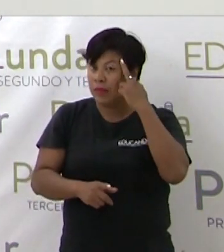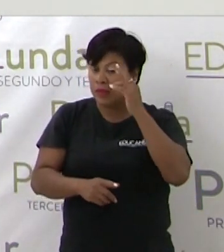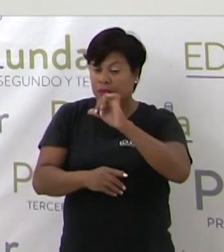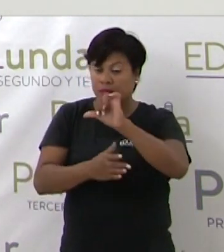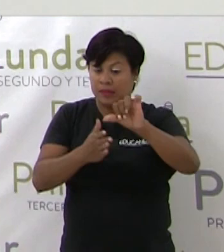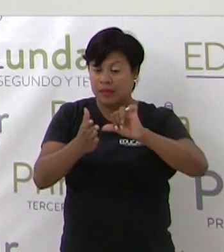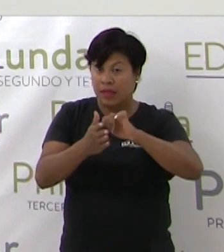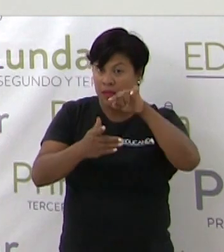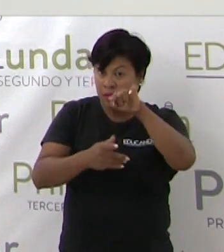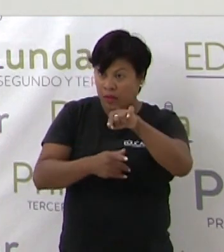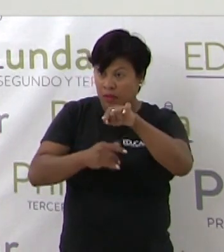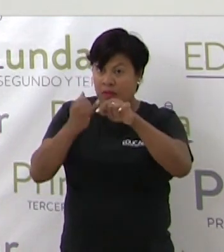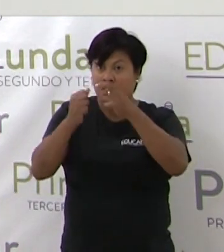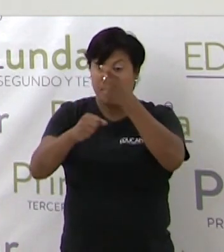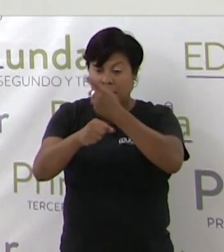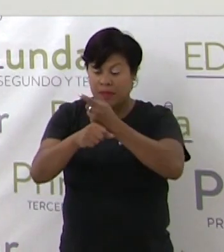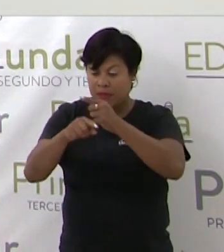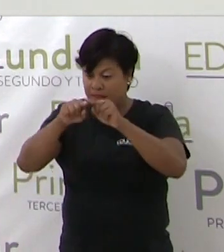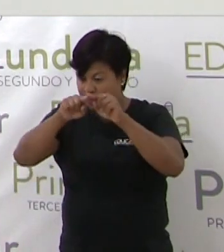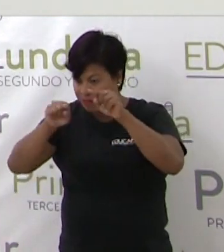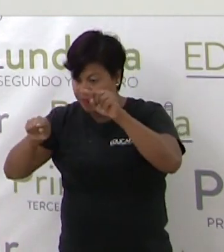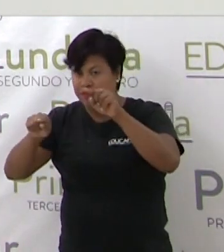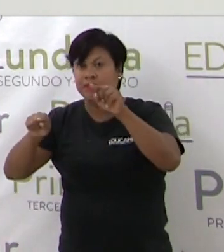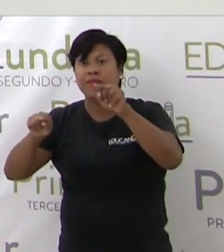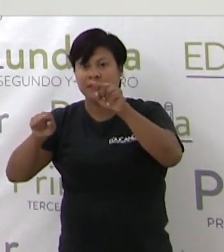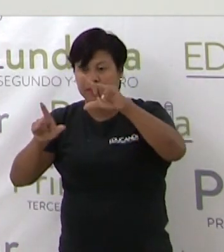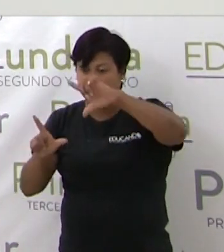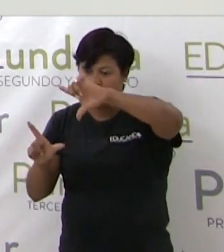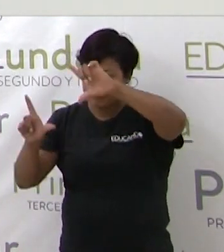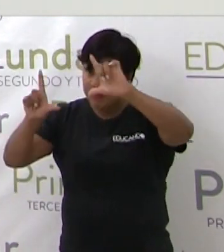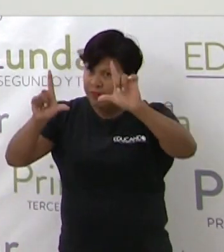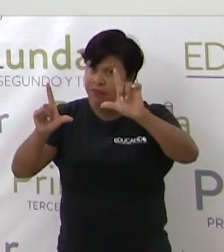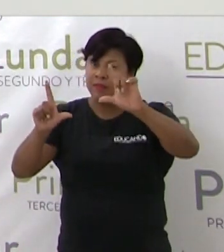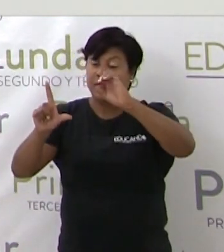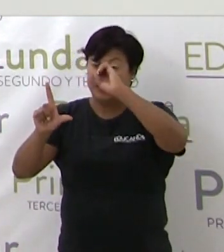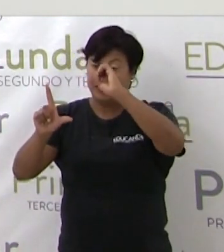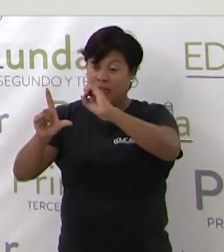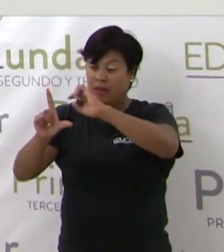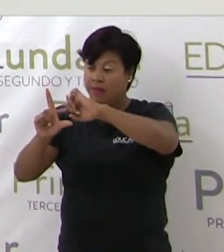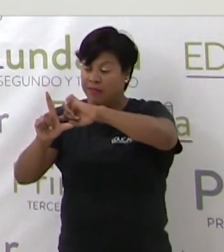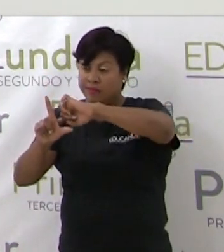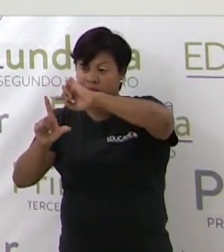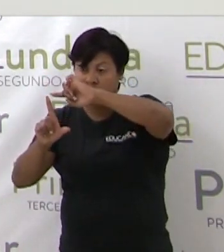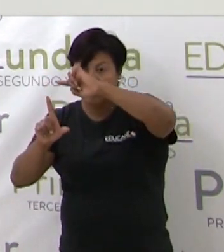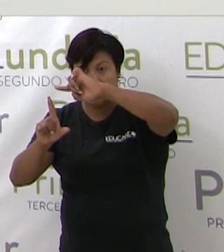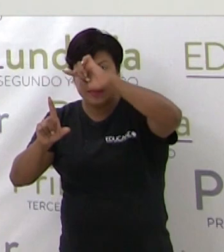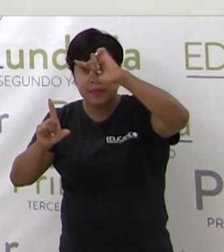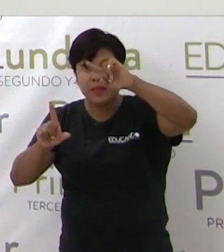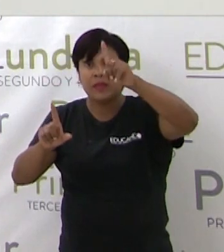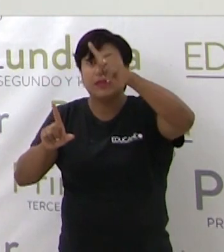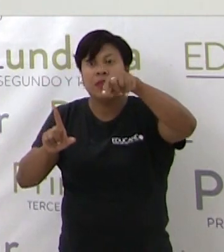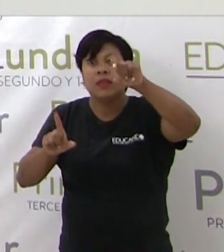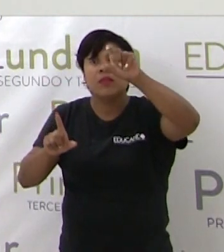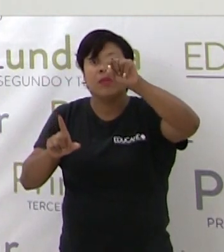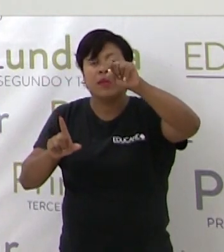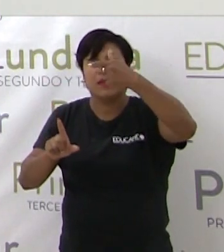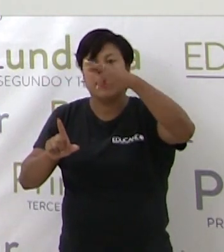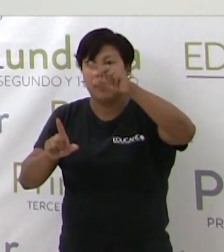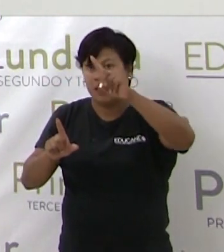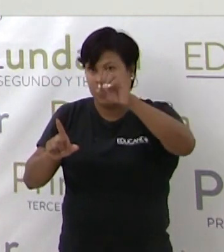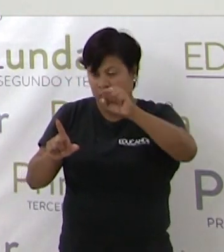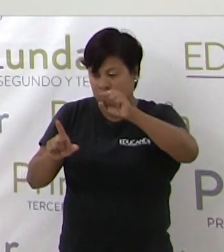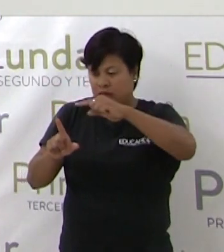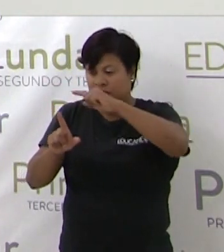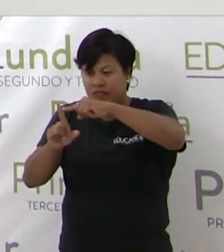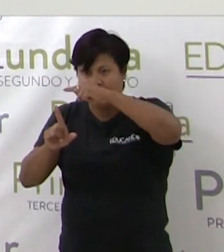transportador y voy a ver que esté en el 0 y voy a contar entonces 120 grados.